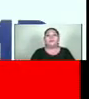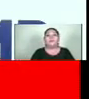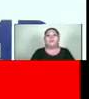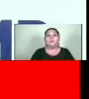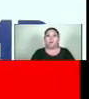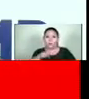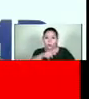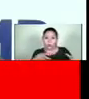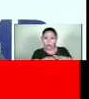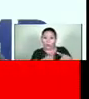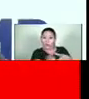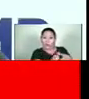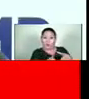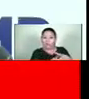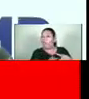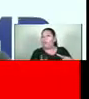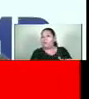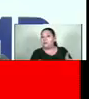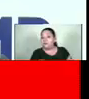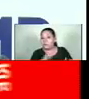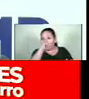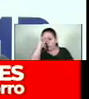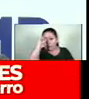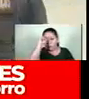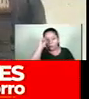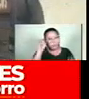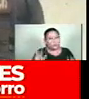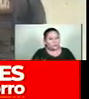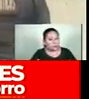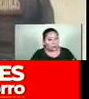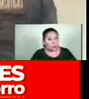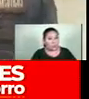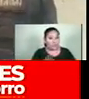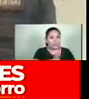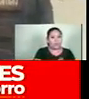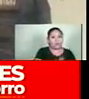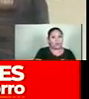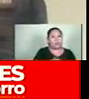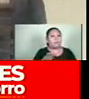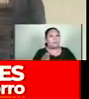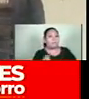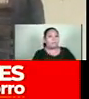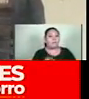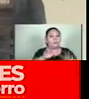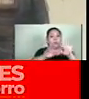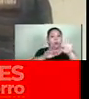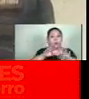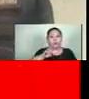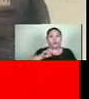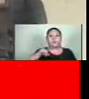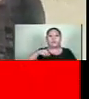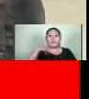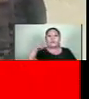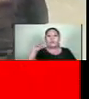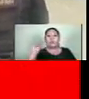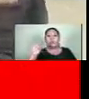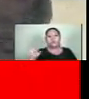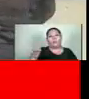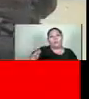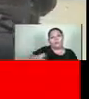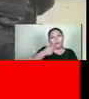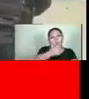Esta estructura criminal se dedicaba en su mayoría a trasladar niños. Cobraba aproximadamente 80 mil quetzales por cada